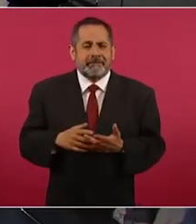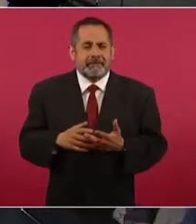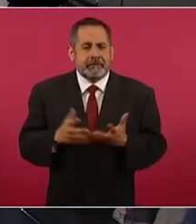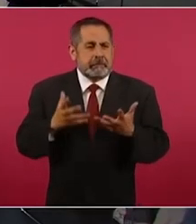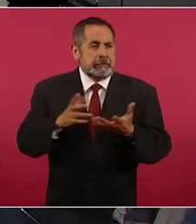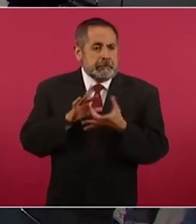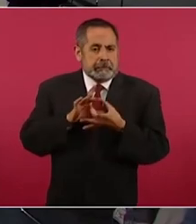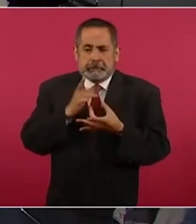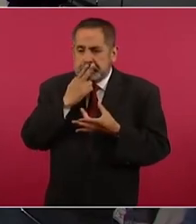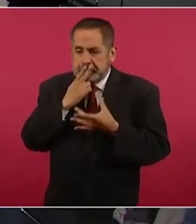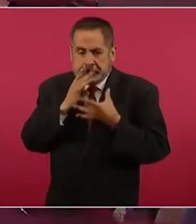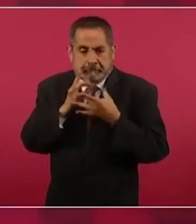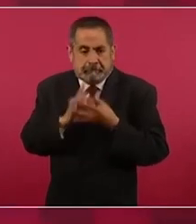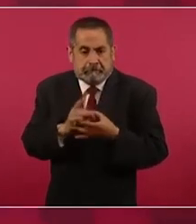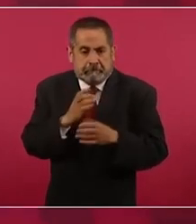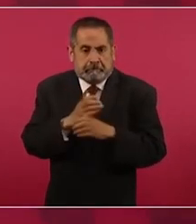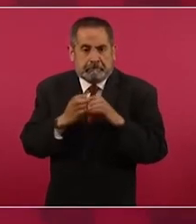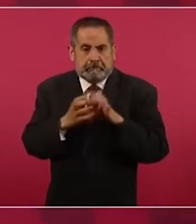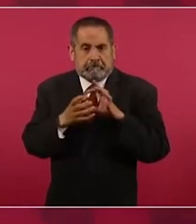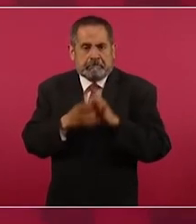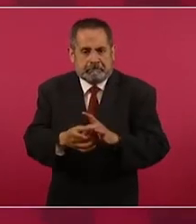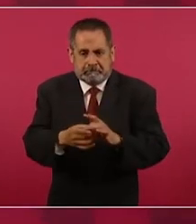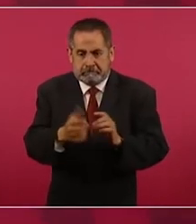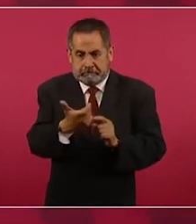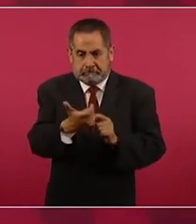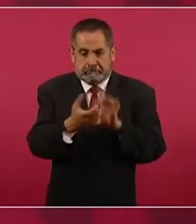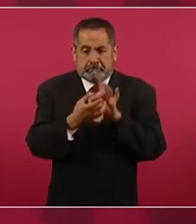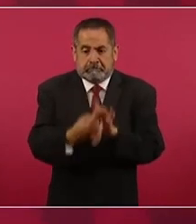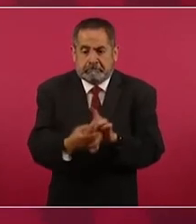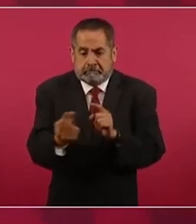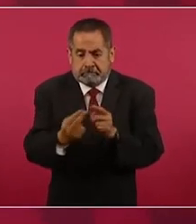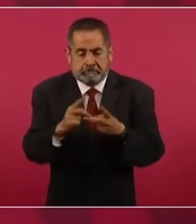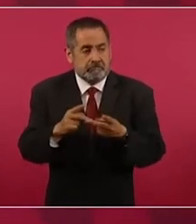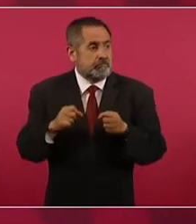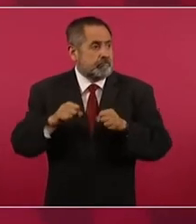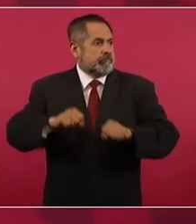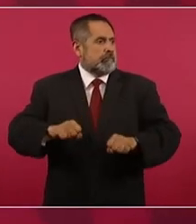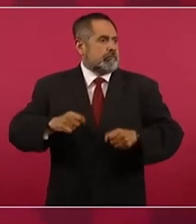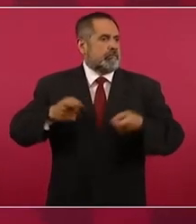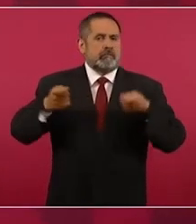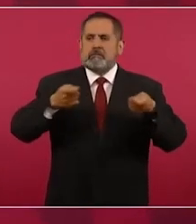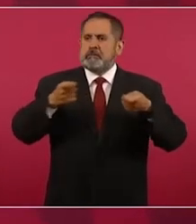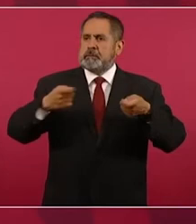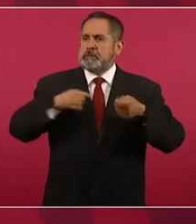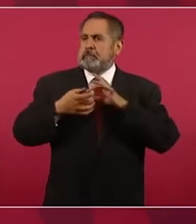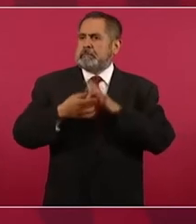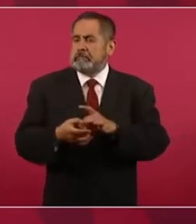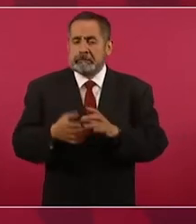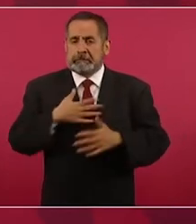tanto apego ni al dinero ni al poder.